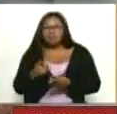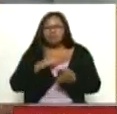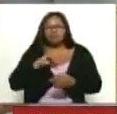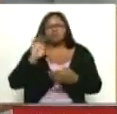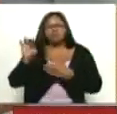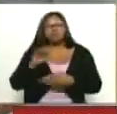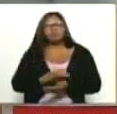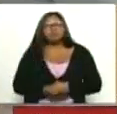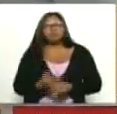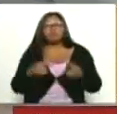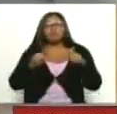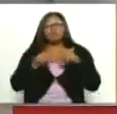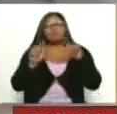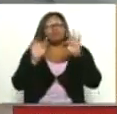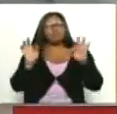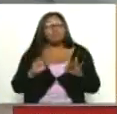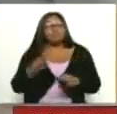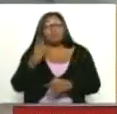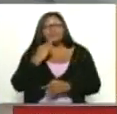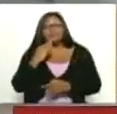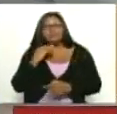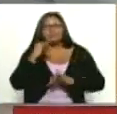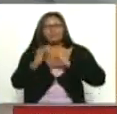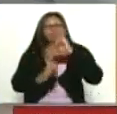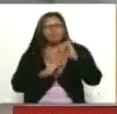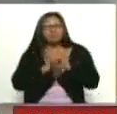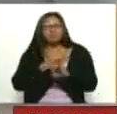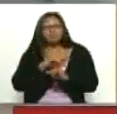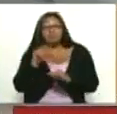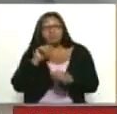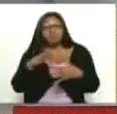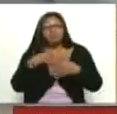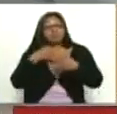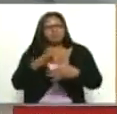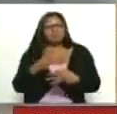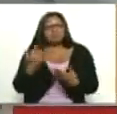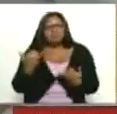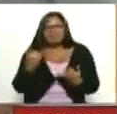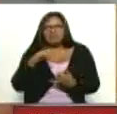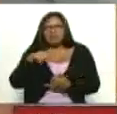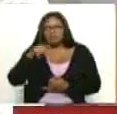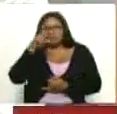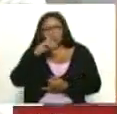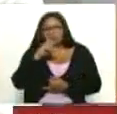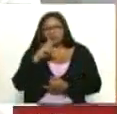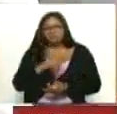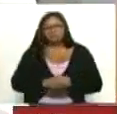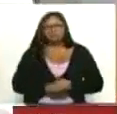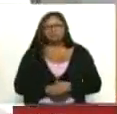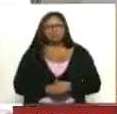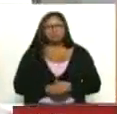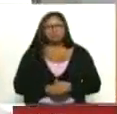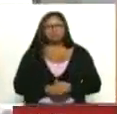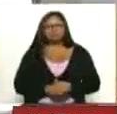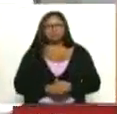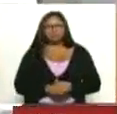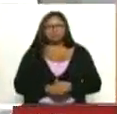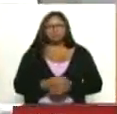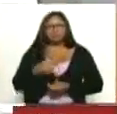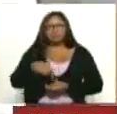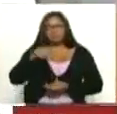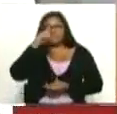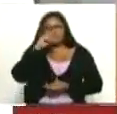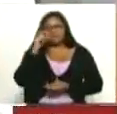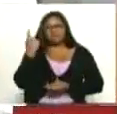país experiencias a nivel internacional bastante interesantes. Cuéntenos qué tenemos para este año que arrancó el día de ayer. Este año tenemos